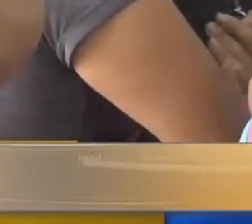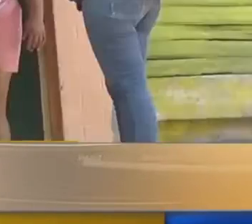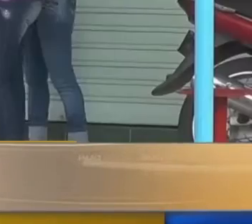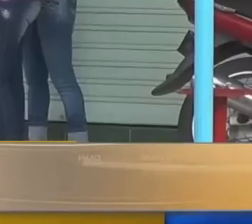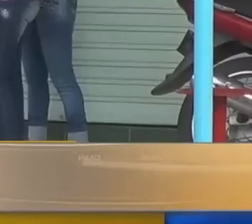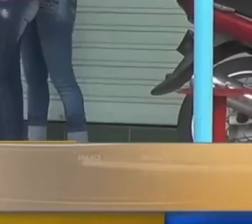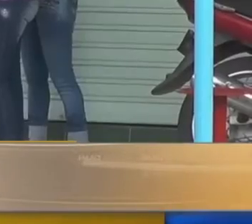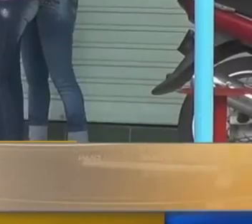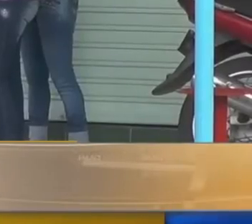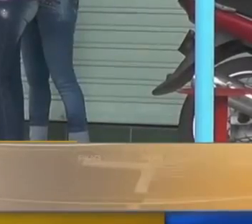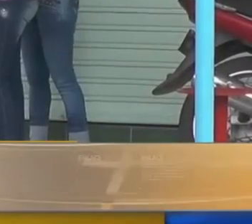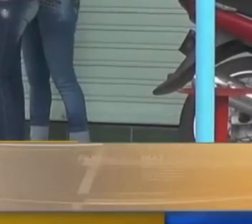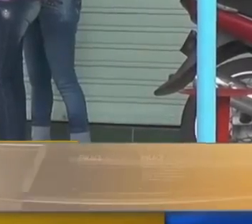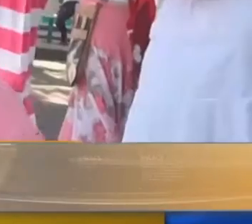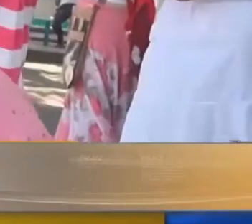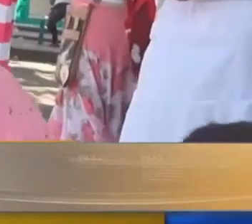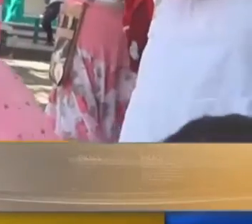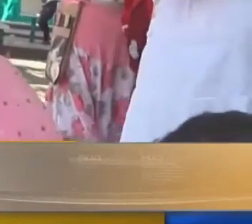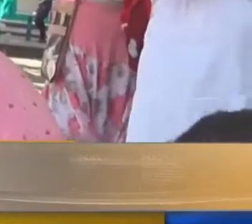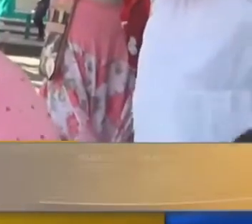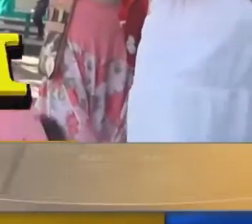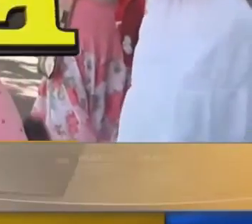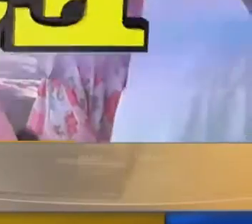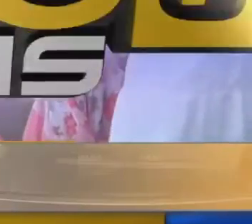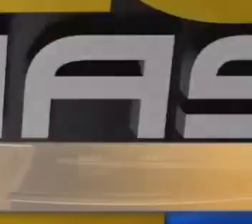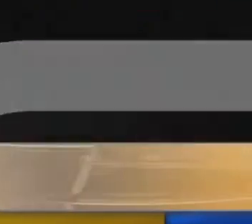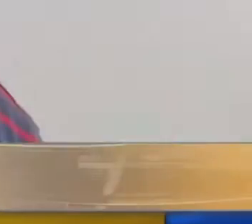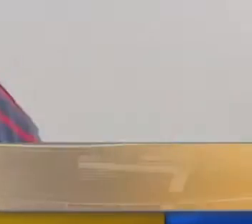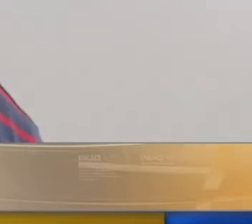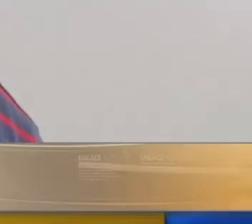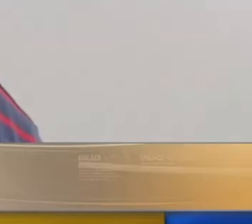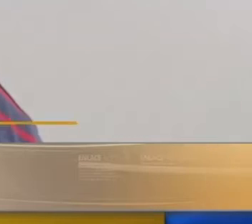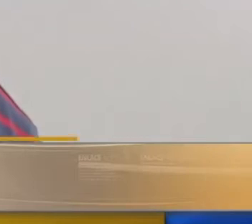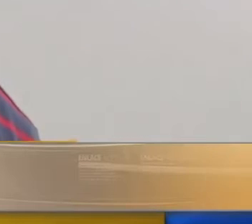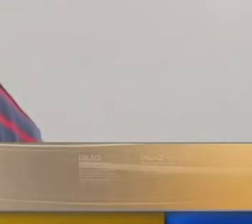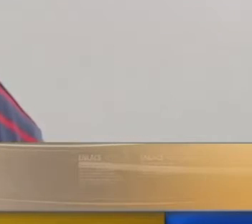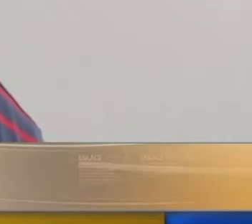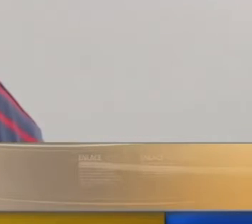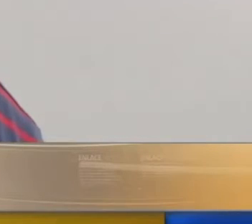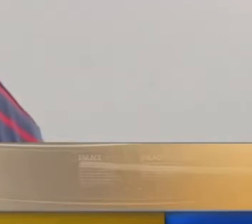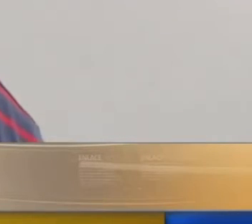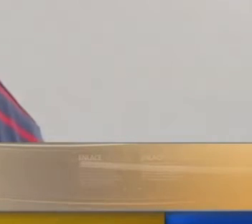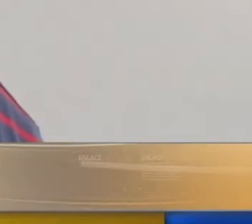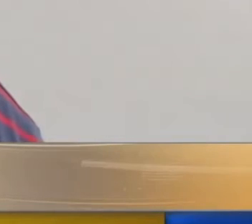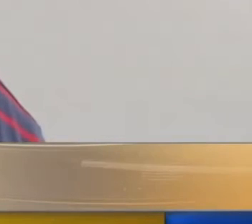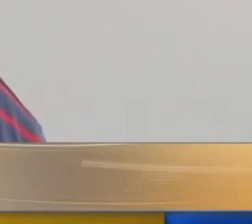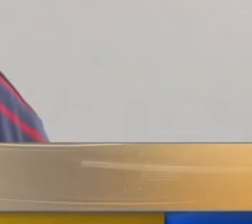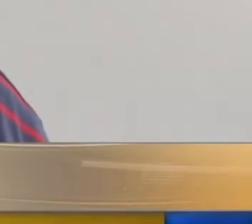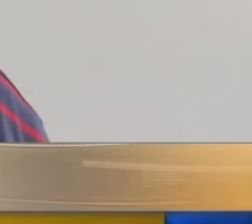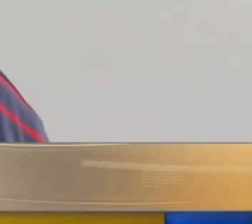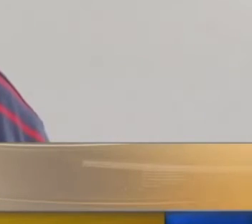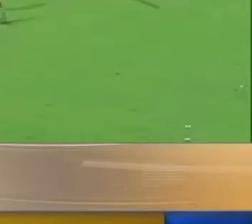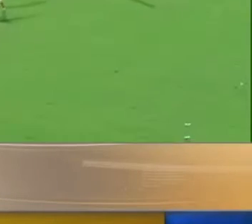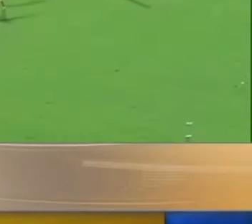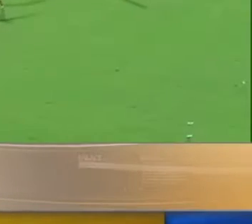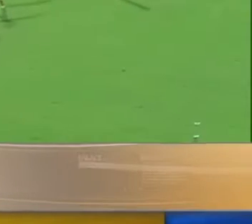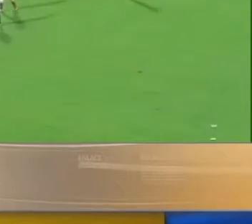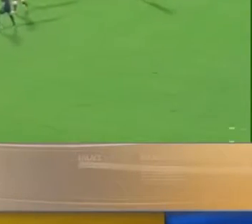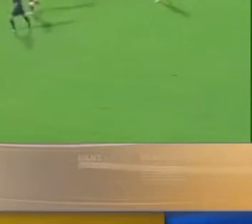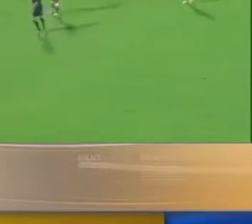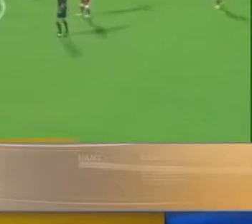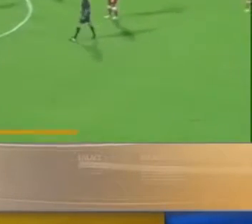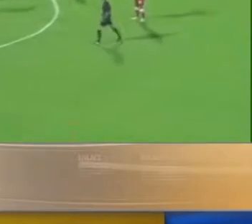a felinos y caninos en la polideportiva del barrio Primero de Mayo. En los deportes, presidente de Alianza Petrolera, Odilio Marín Marín, habló